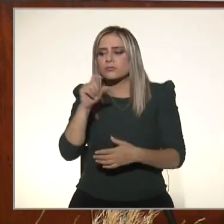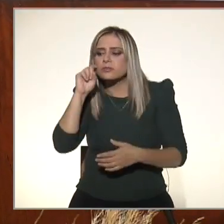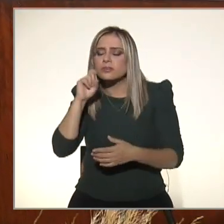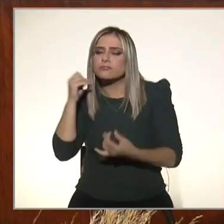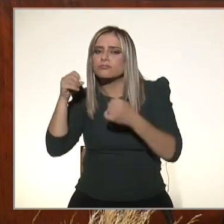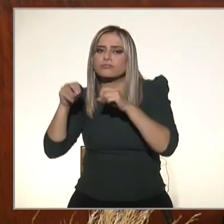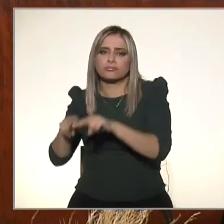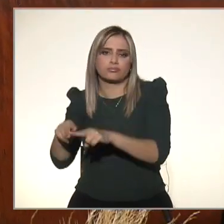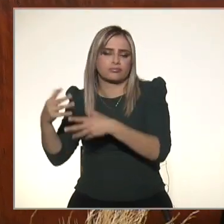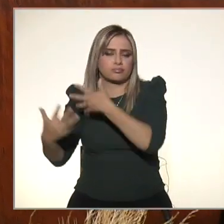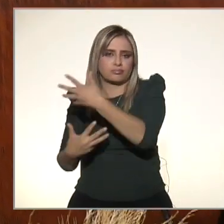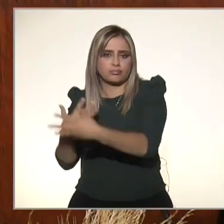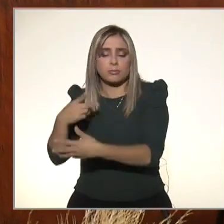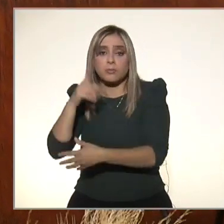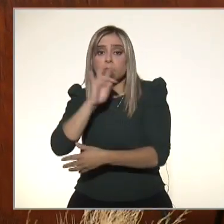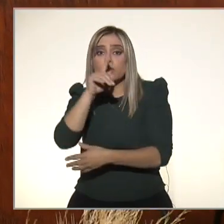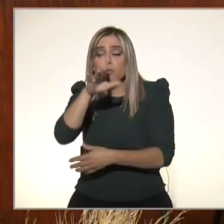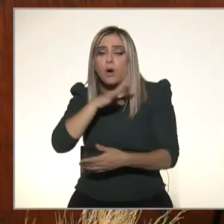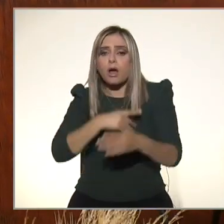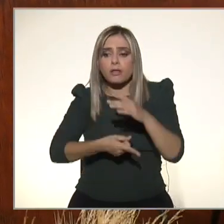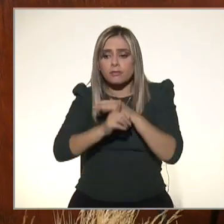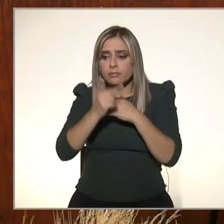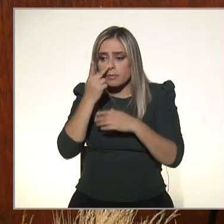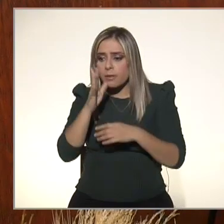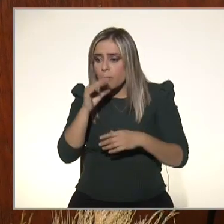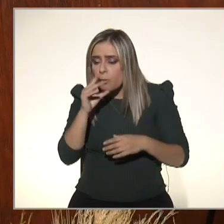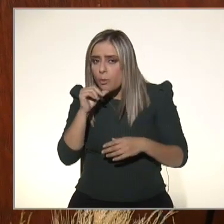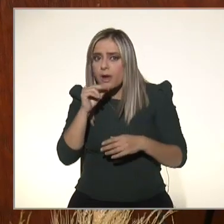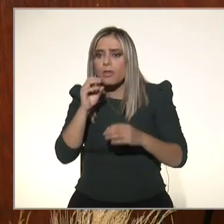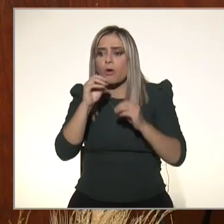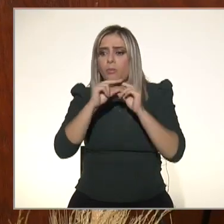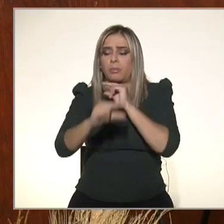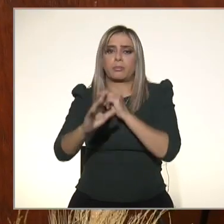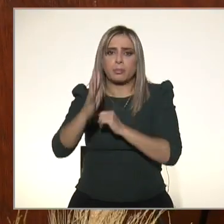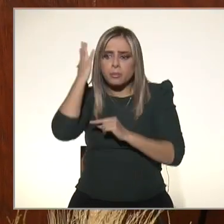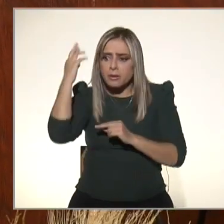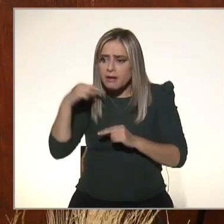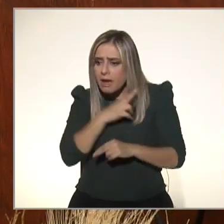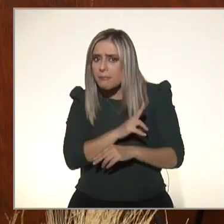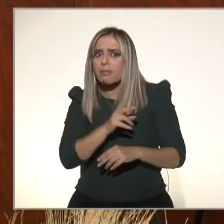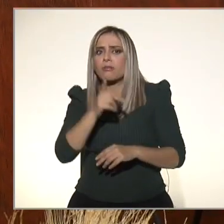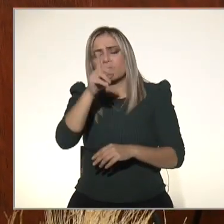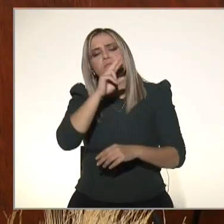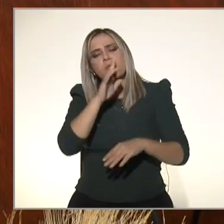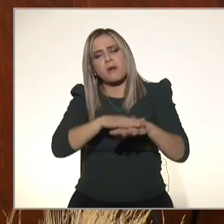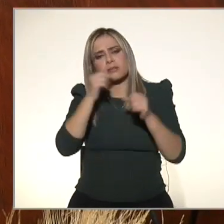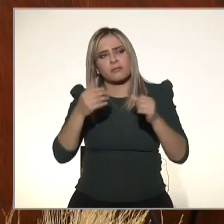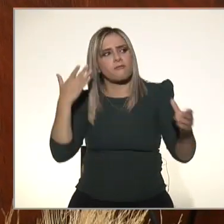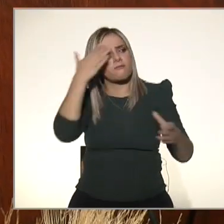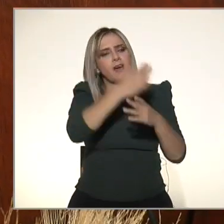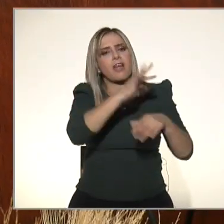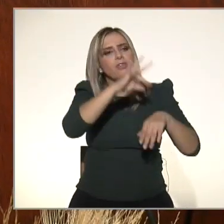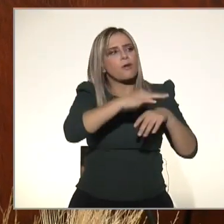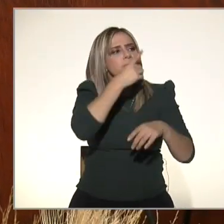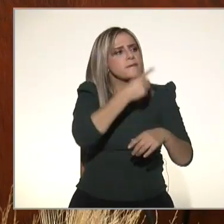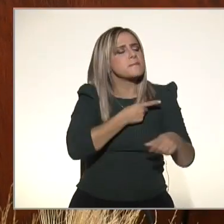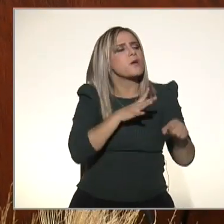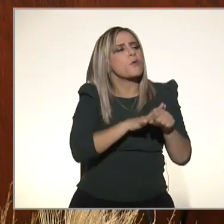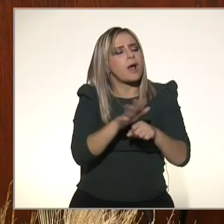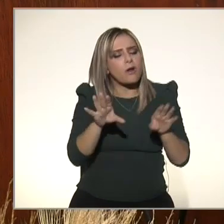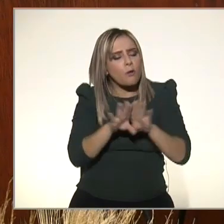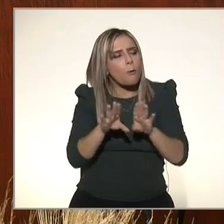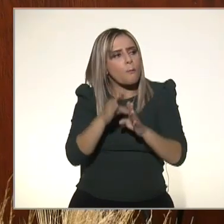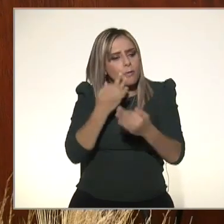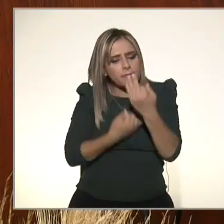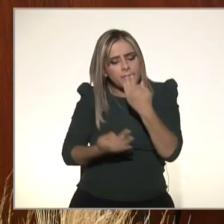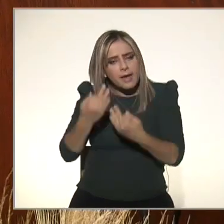todo si estás con un problema de algún tipo de disfunción sexual, acercarte a un profesional de salud para que se busque cuál es el punto que estás